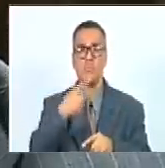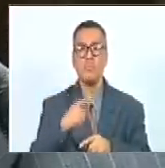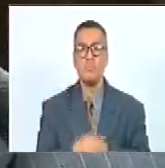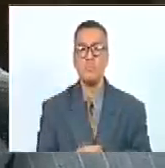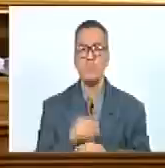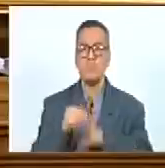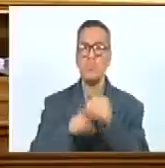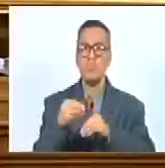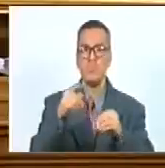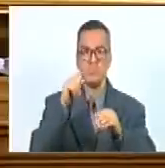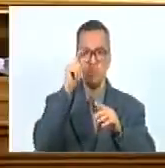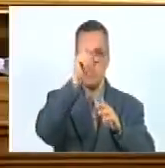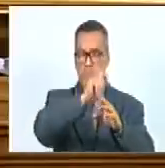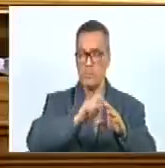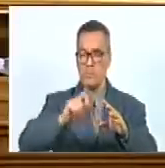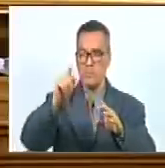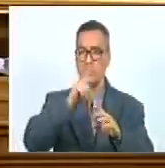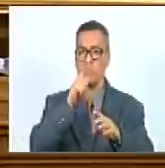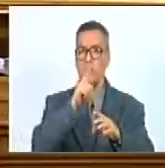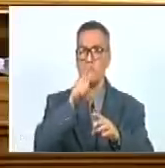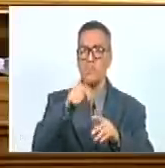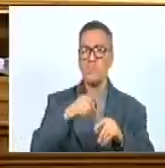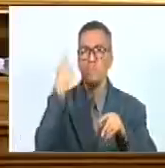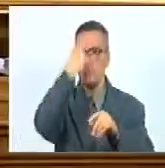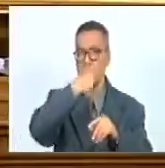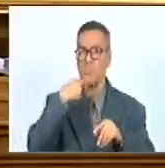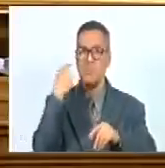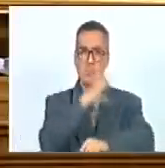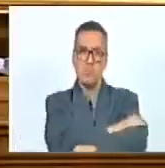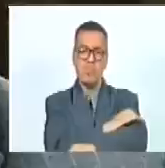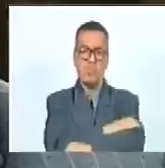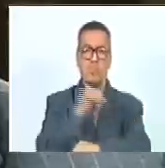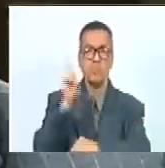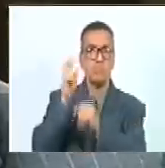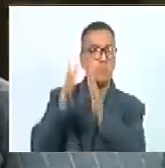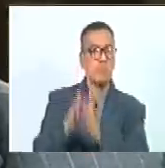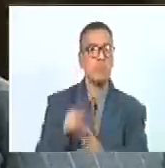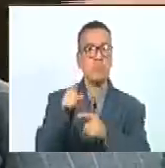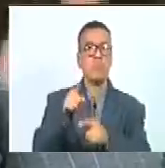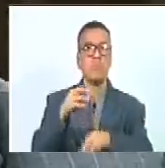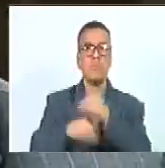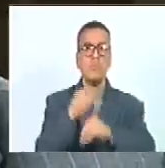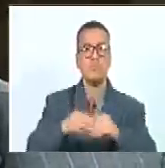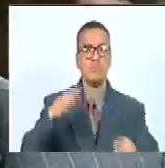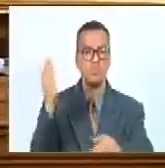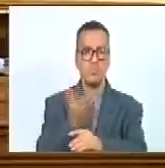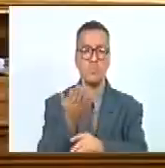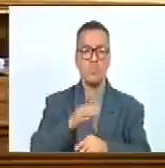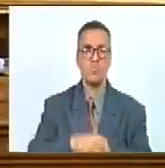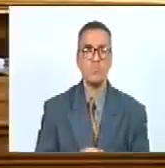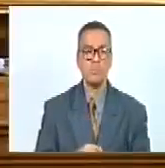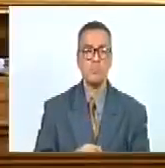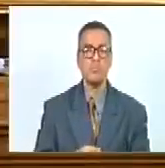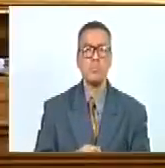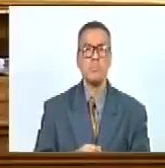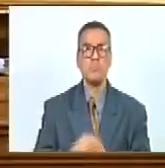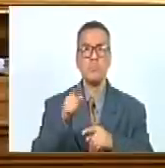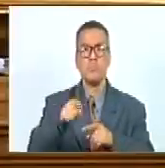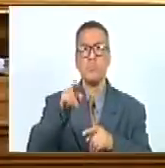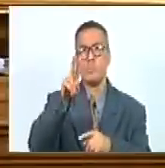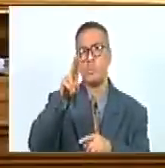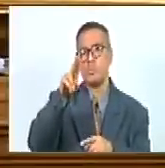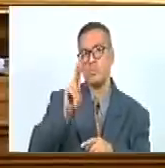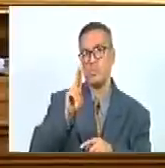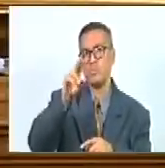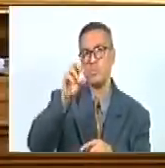que está manchado es la cara de la oposición venezolana que ejerce la dictadura en la Universidad